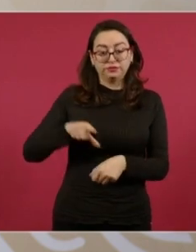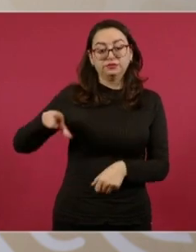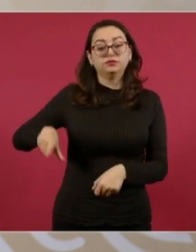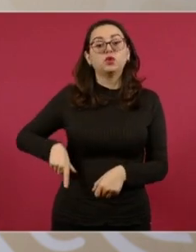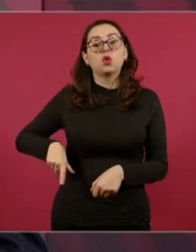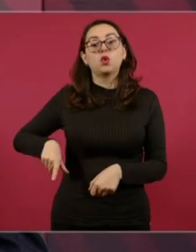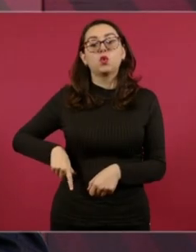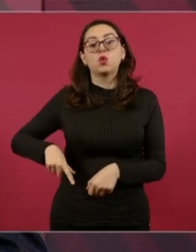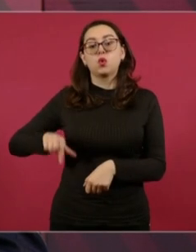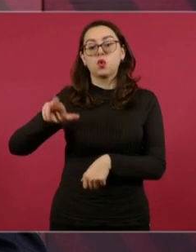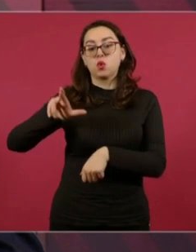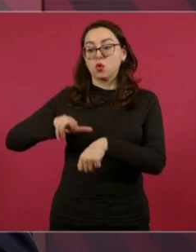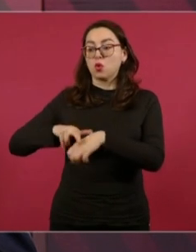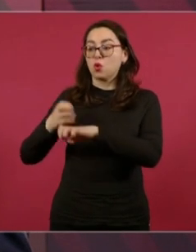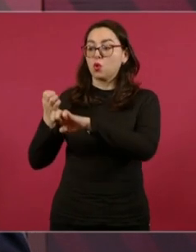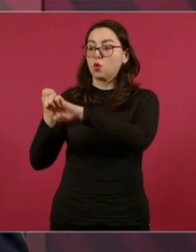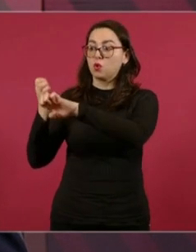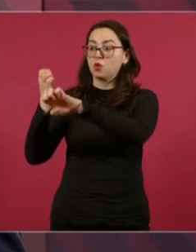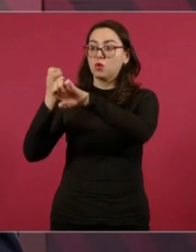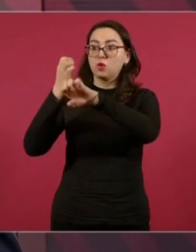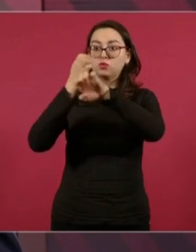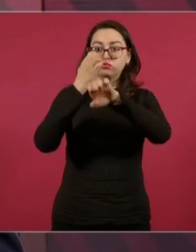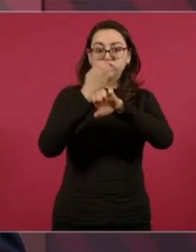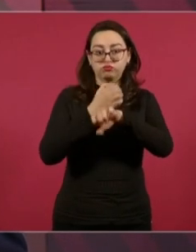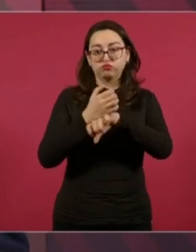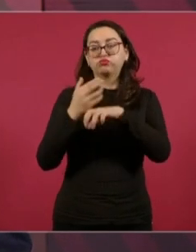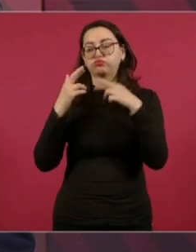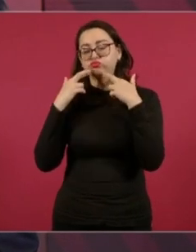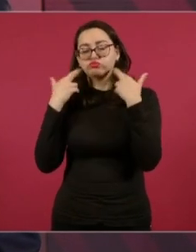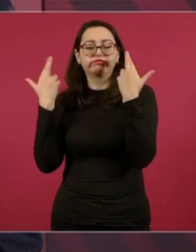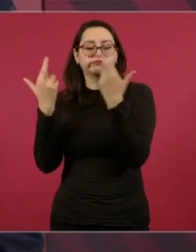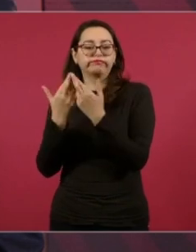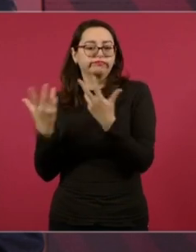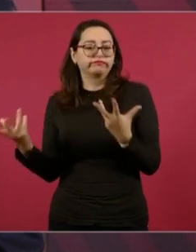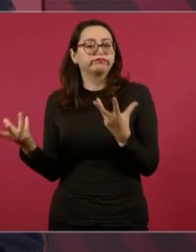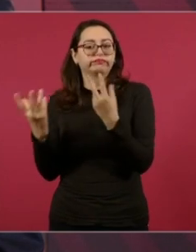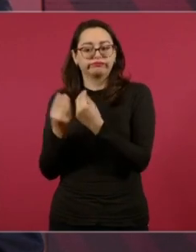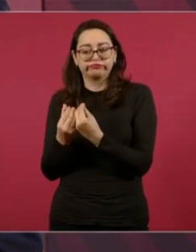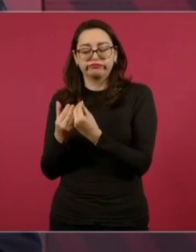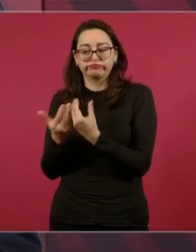y con todos los representantes de salud en los estados